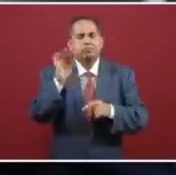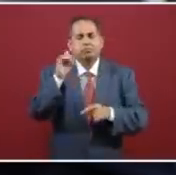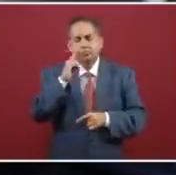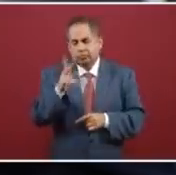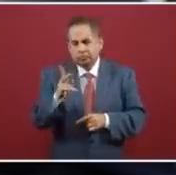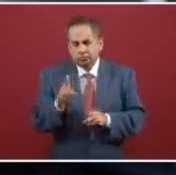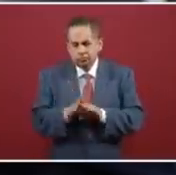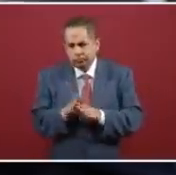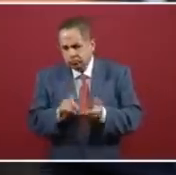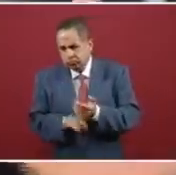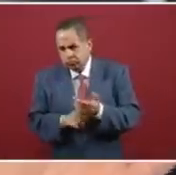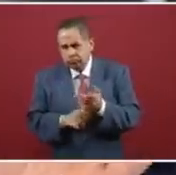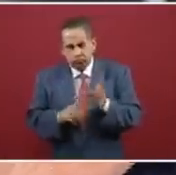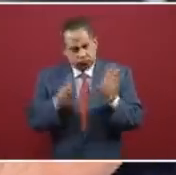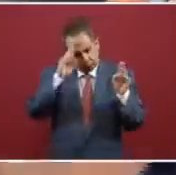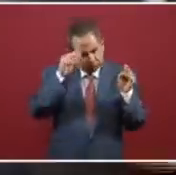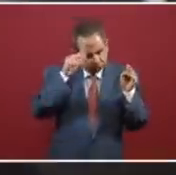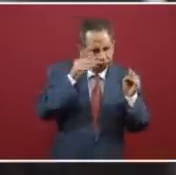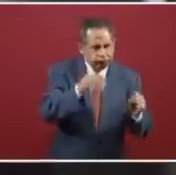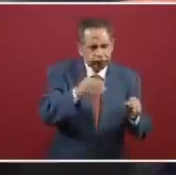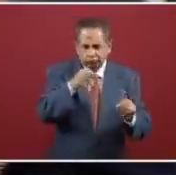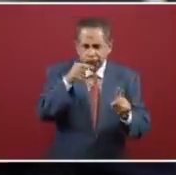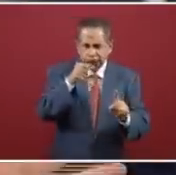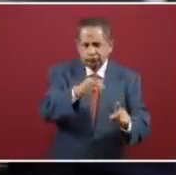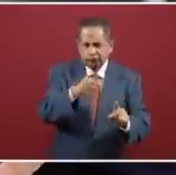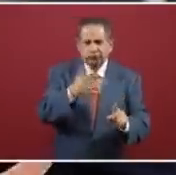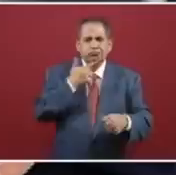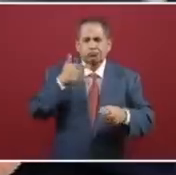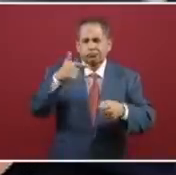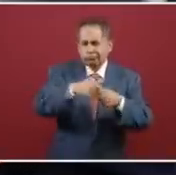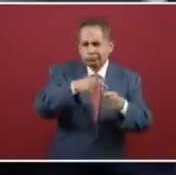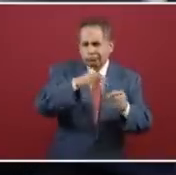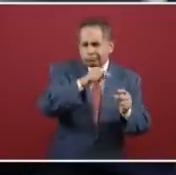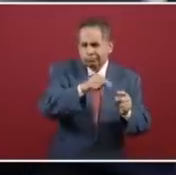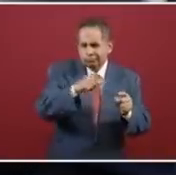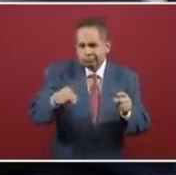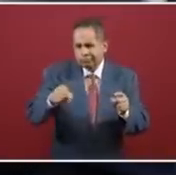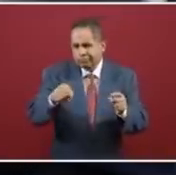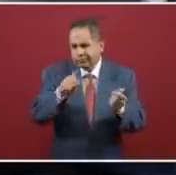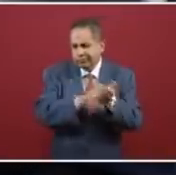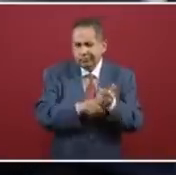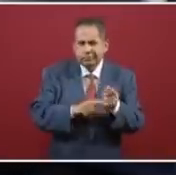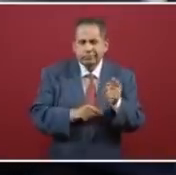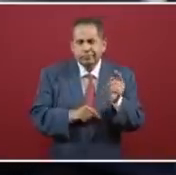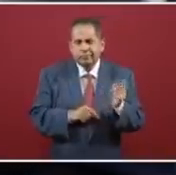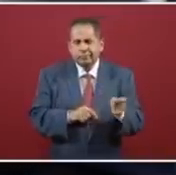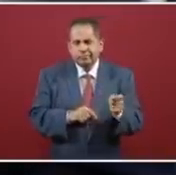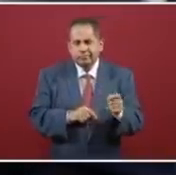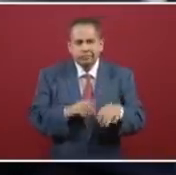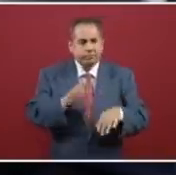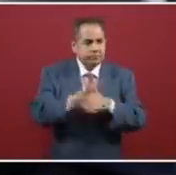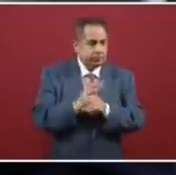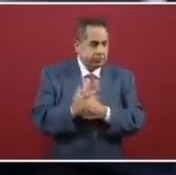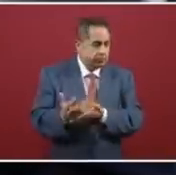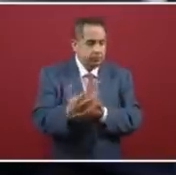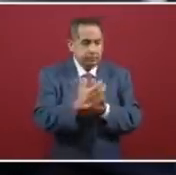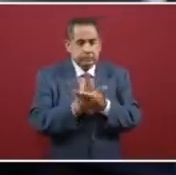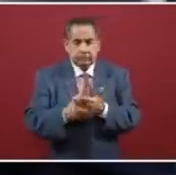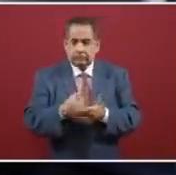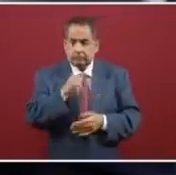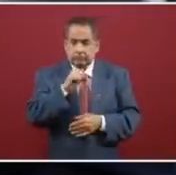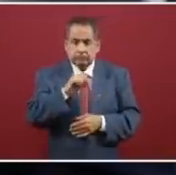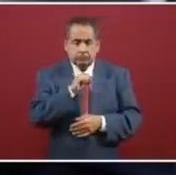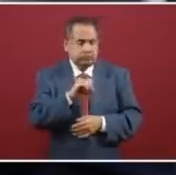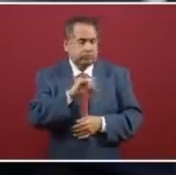se tomarán en cuenta o se enfocará esta revisión a las gasolineras que están obteniendo mayores ganancias que